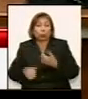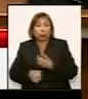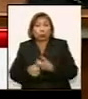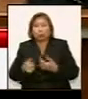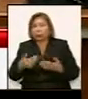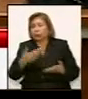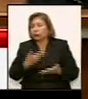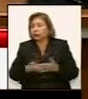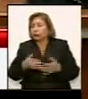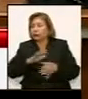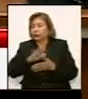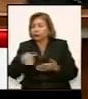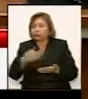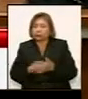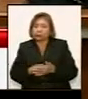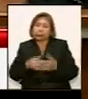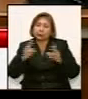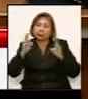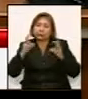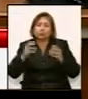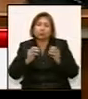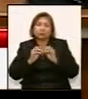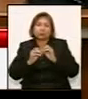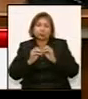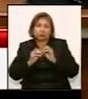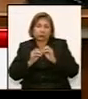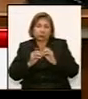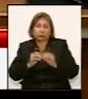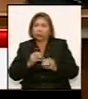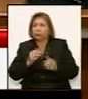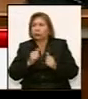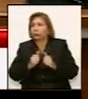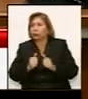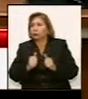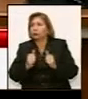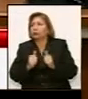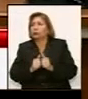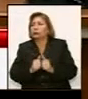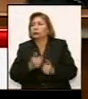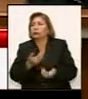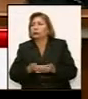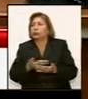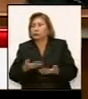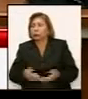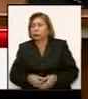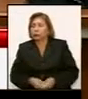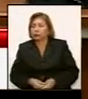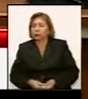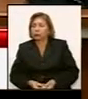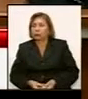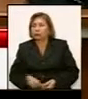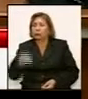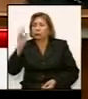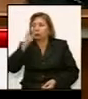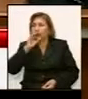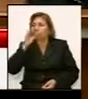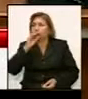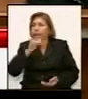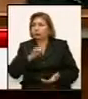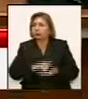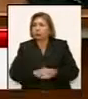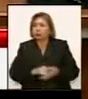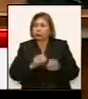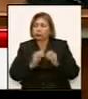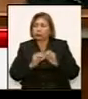general pasa por un tema de autorregulación y pasa por un estado que busque que estos mecanismos de